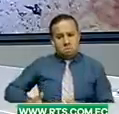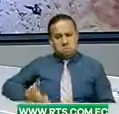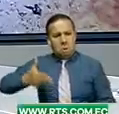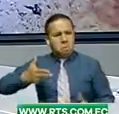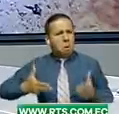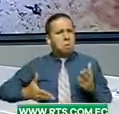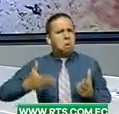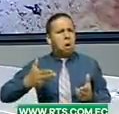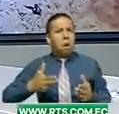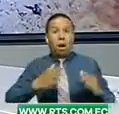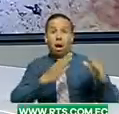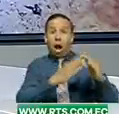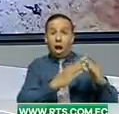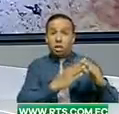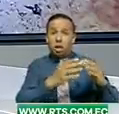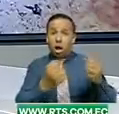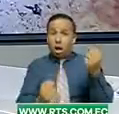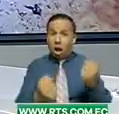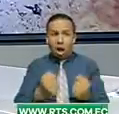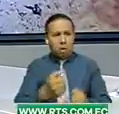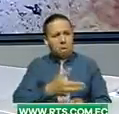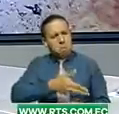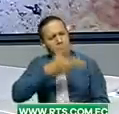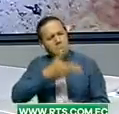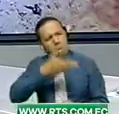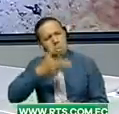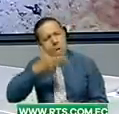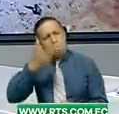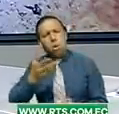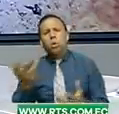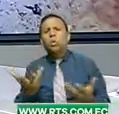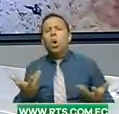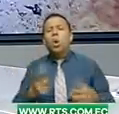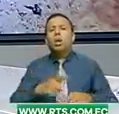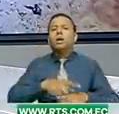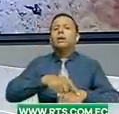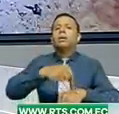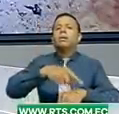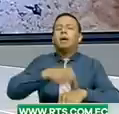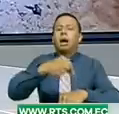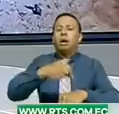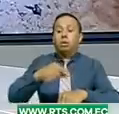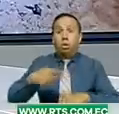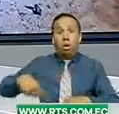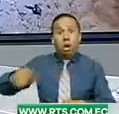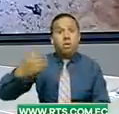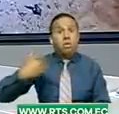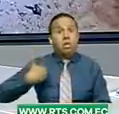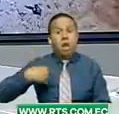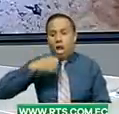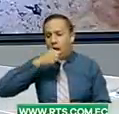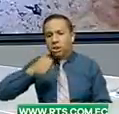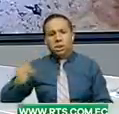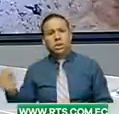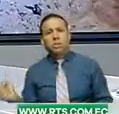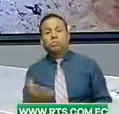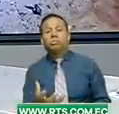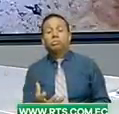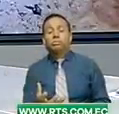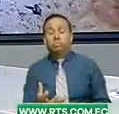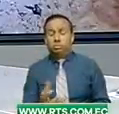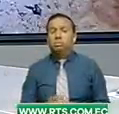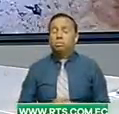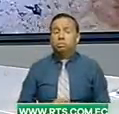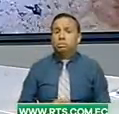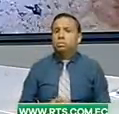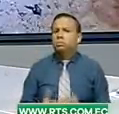Quevedo, provincia de Los Ríos. Los sujetos incluso utilizaron granadas que posteriormente fueron desactivadas por el IR del Guayas. La policía